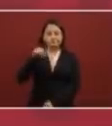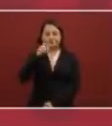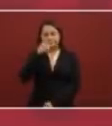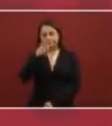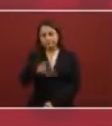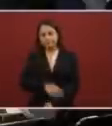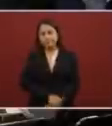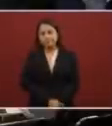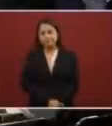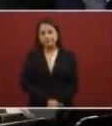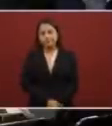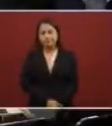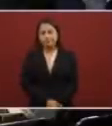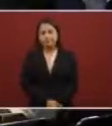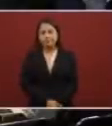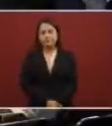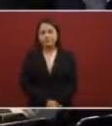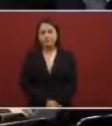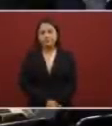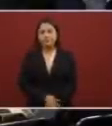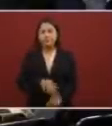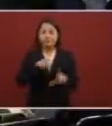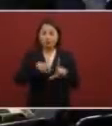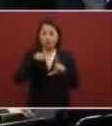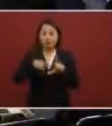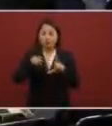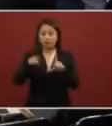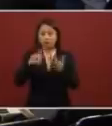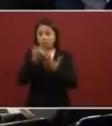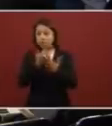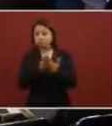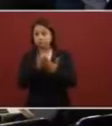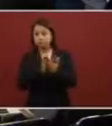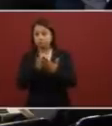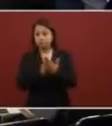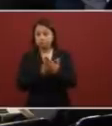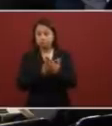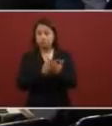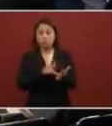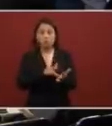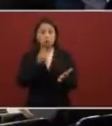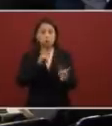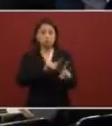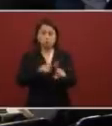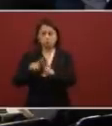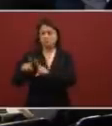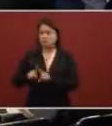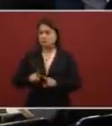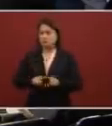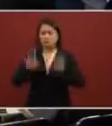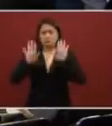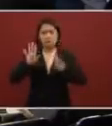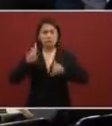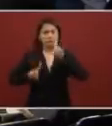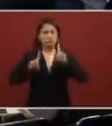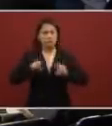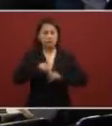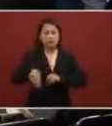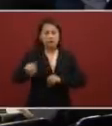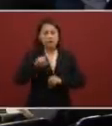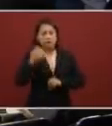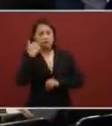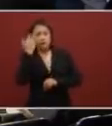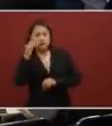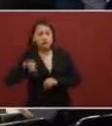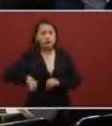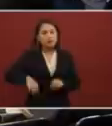sirven para todo, de acuerdo a cómo se acomoden. Presidente, entonces, pero estos datos que presentó